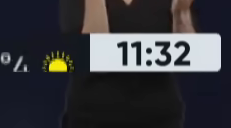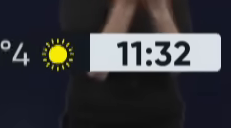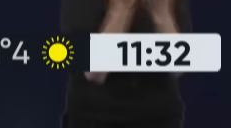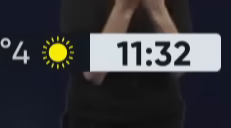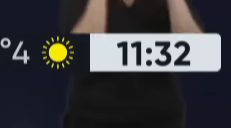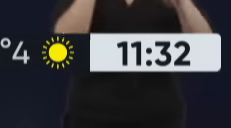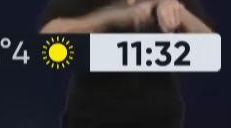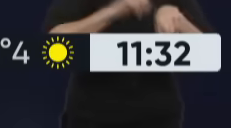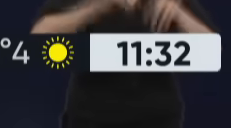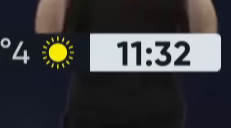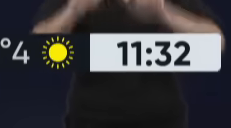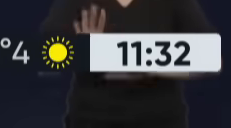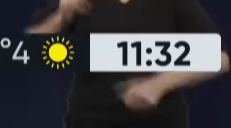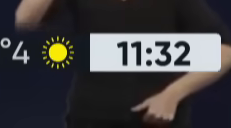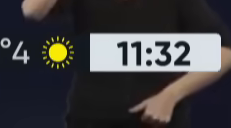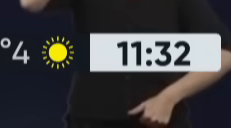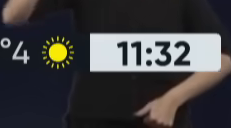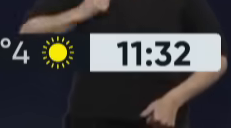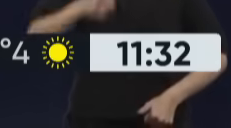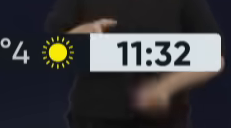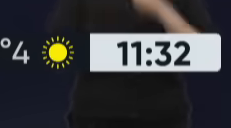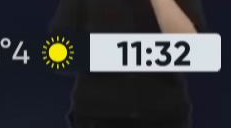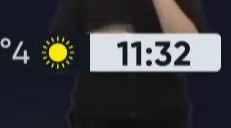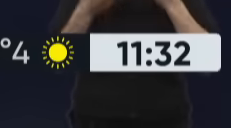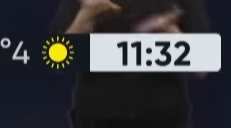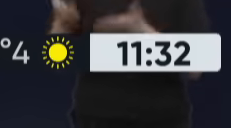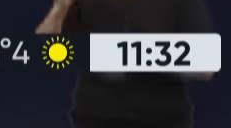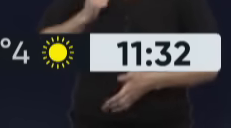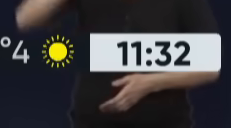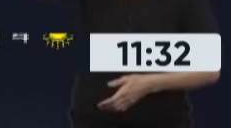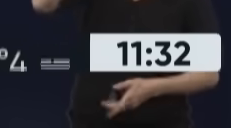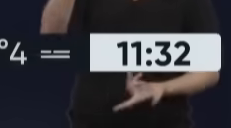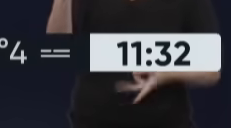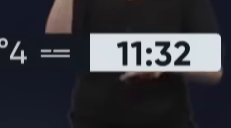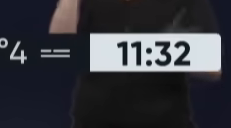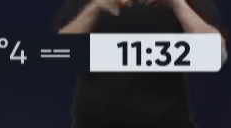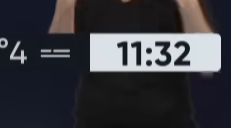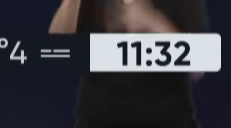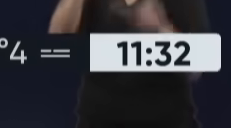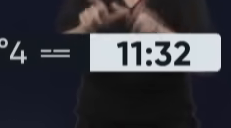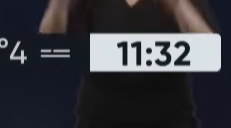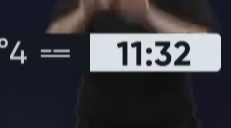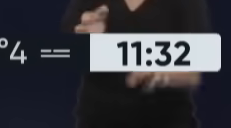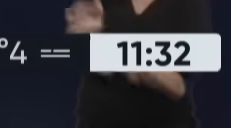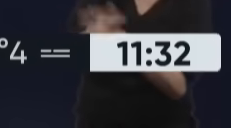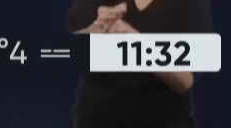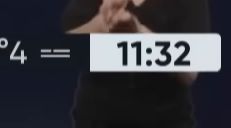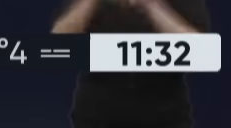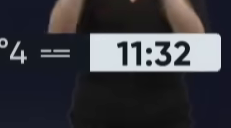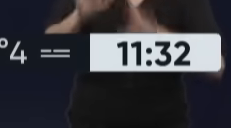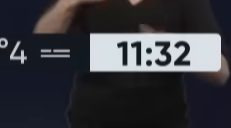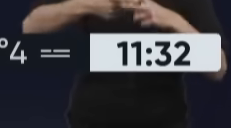El servicio militar voluntario formará y certificará a los ciudadanos en oficios concretos como cocinas,